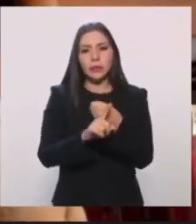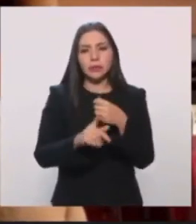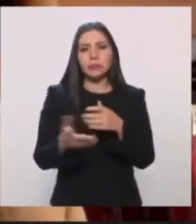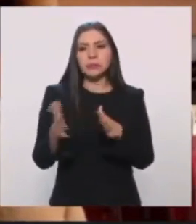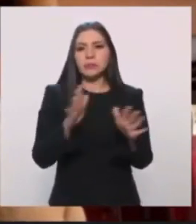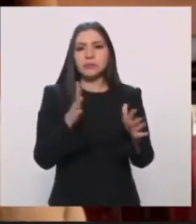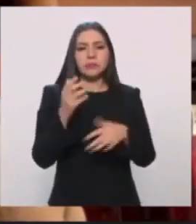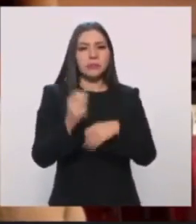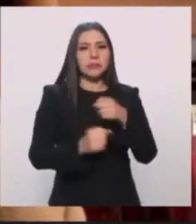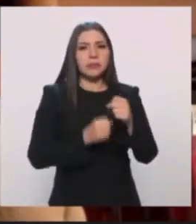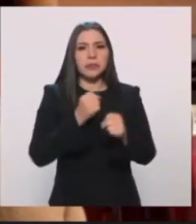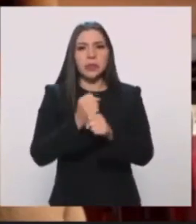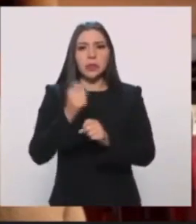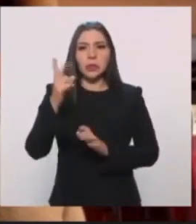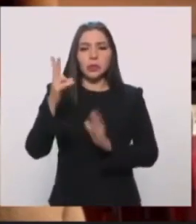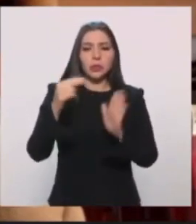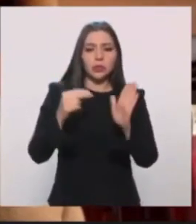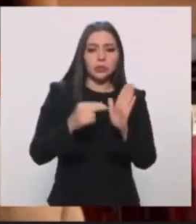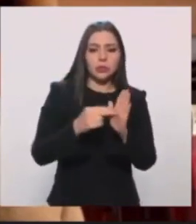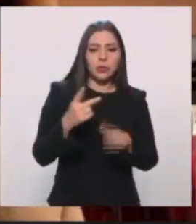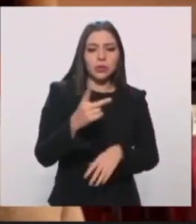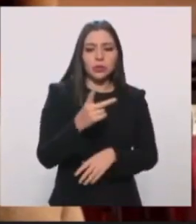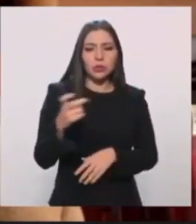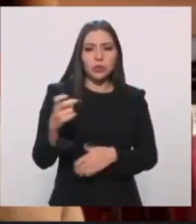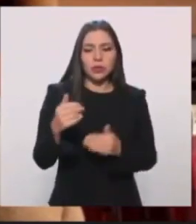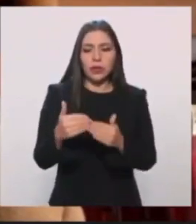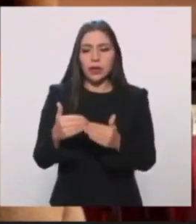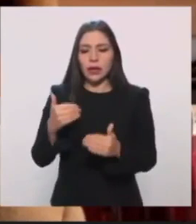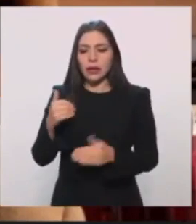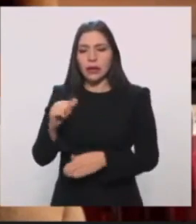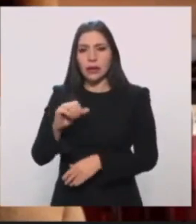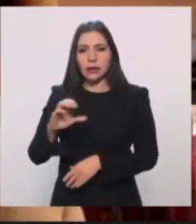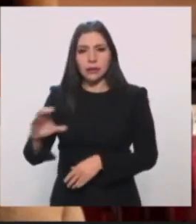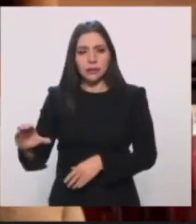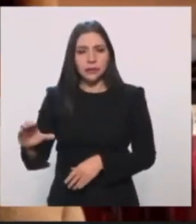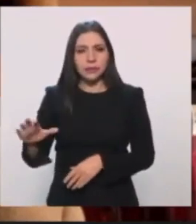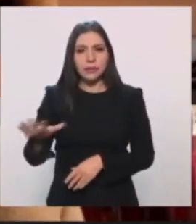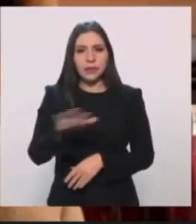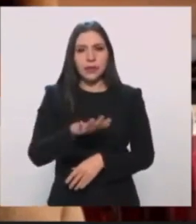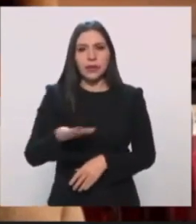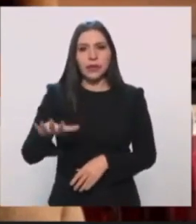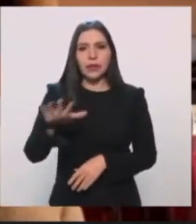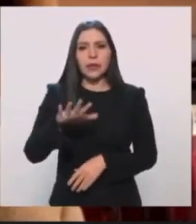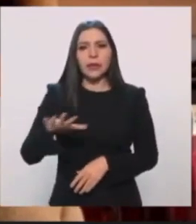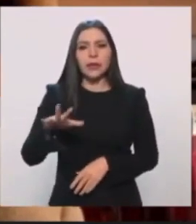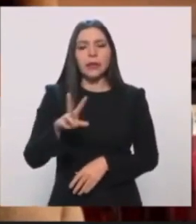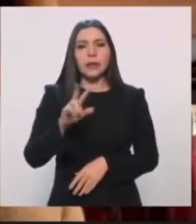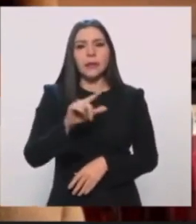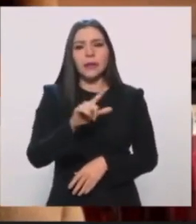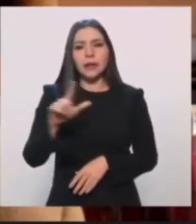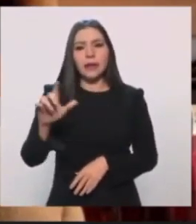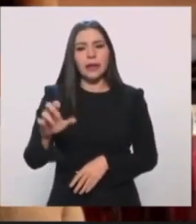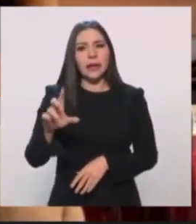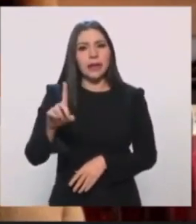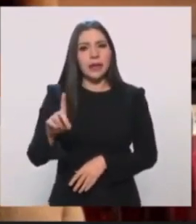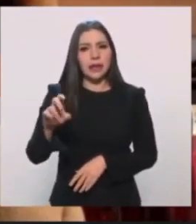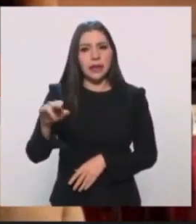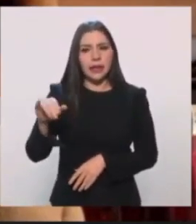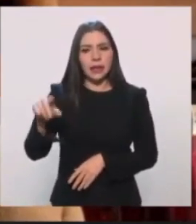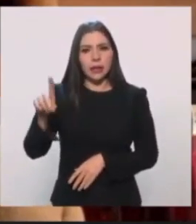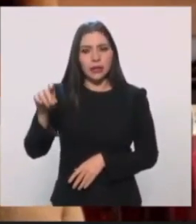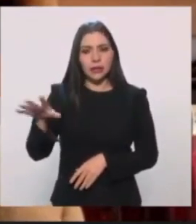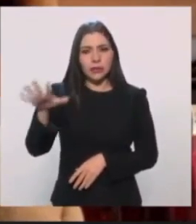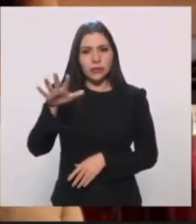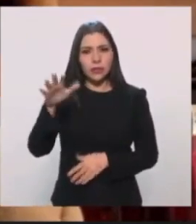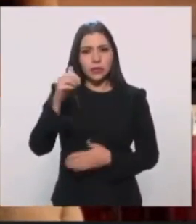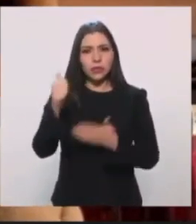año 2200 antes de Cristo, en el valle de Nindo, en una ciudad,